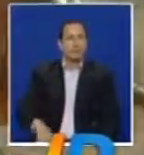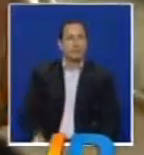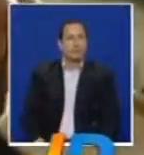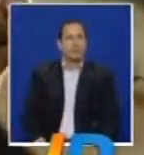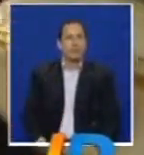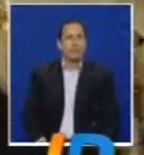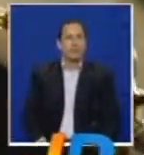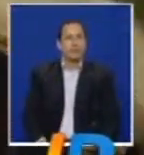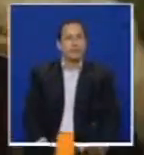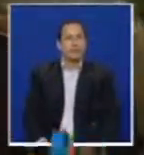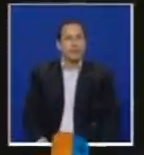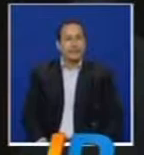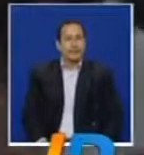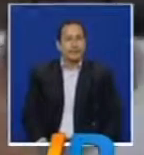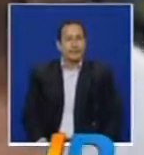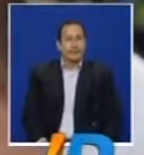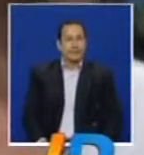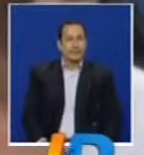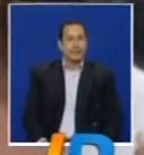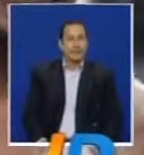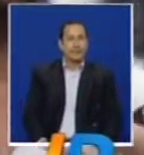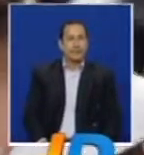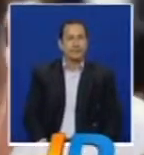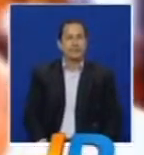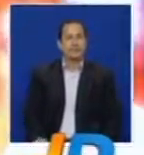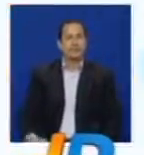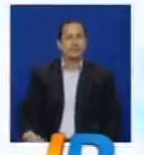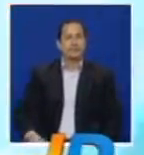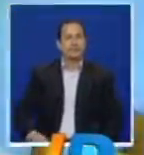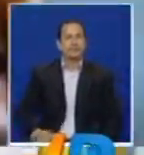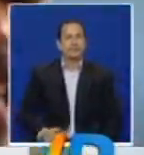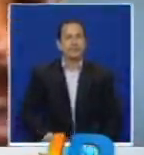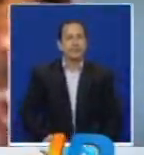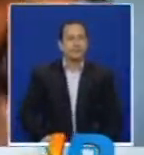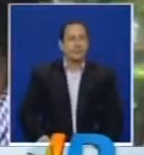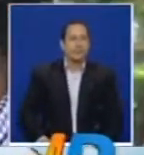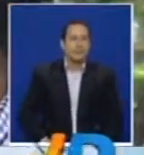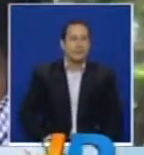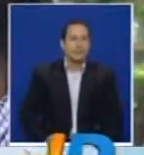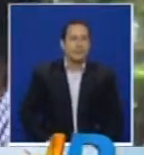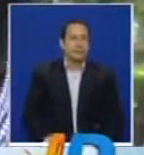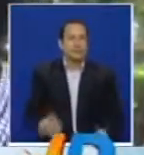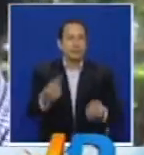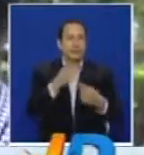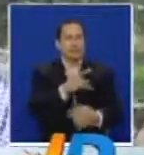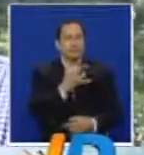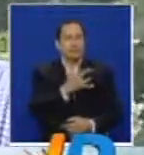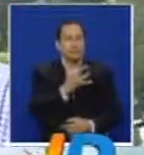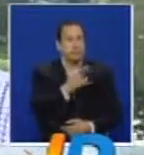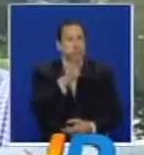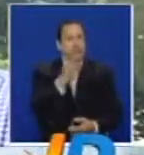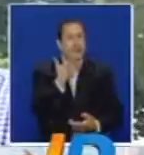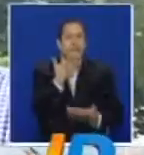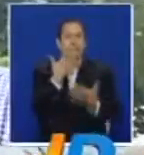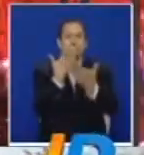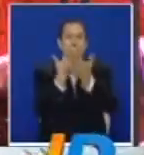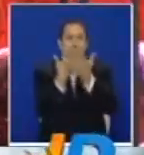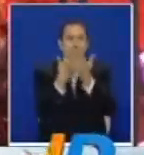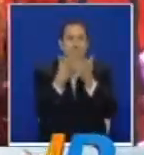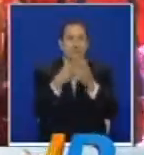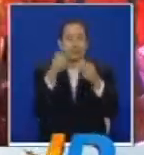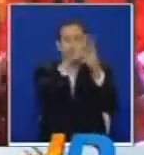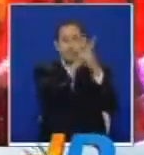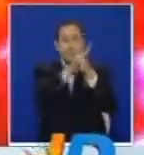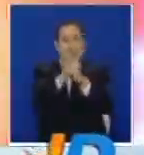agua, una noche, una luna nueva me hace recordar. Gratificación es el sentimiento de Hugo Candelario por el homenaje que le rendirá la